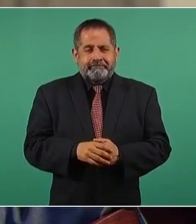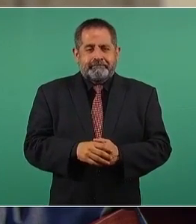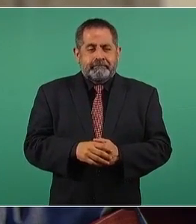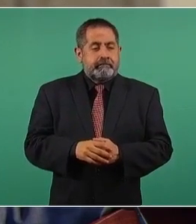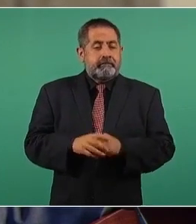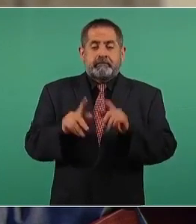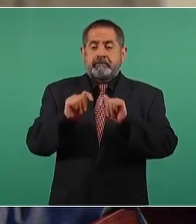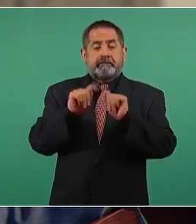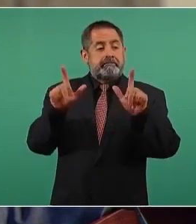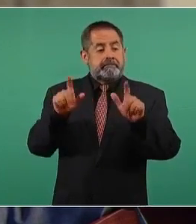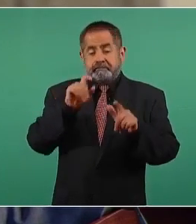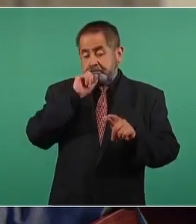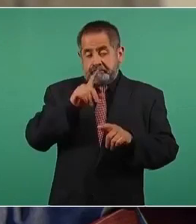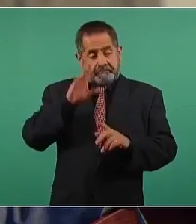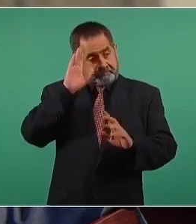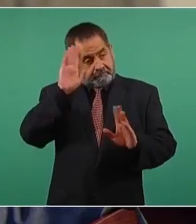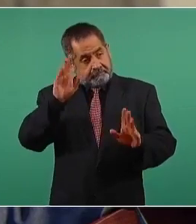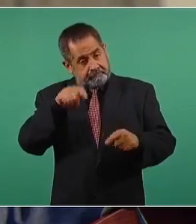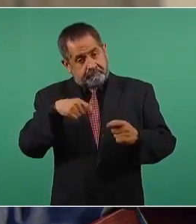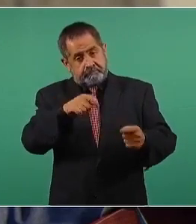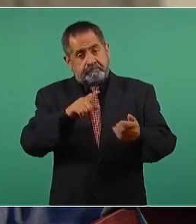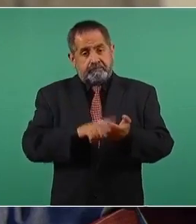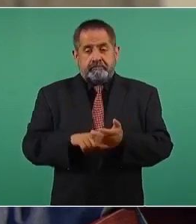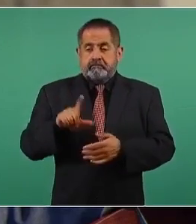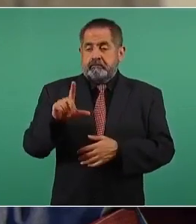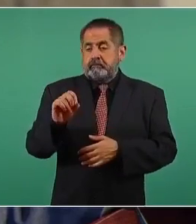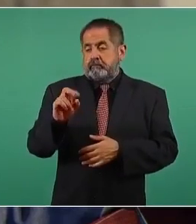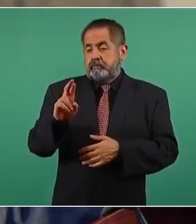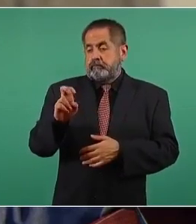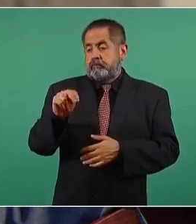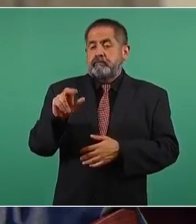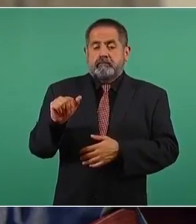Tlaxcala, un saludo a Lorena.